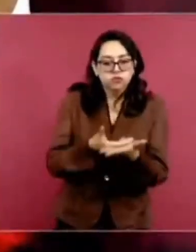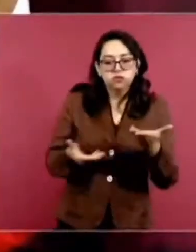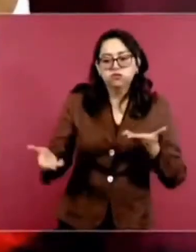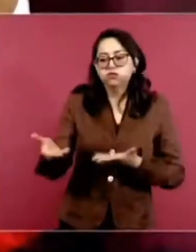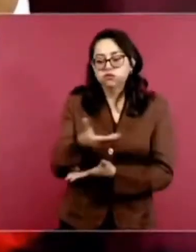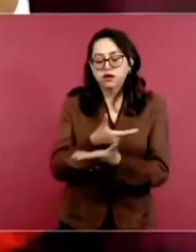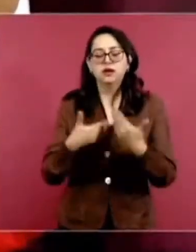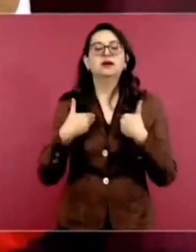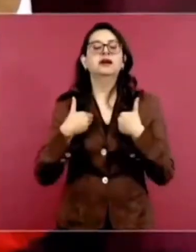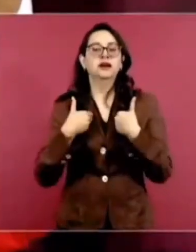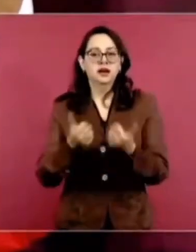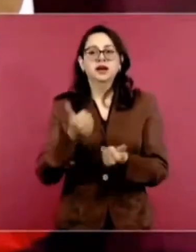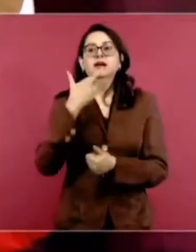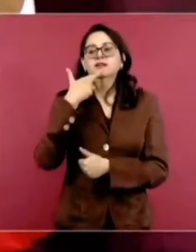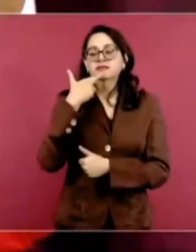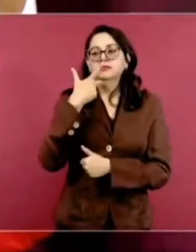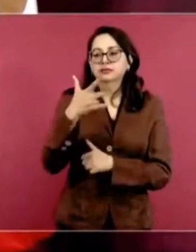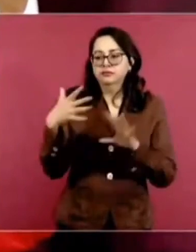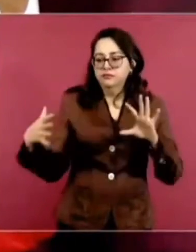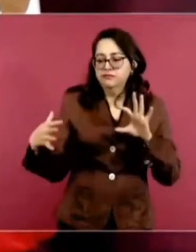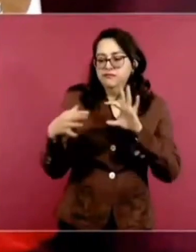entendieron mejor.